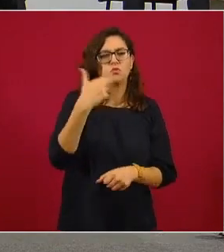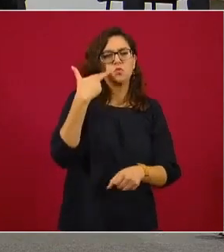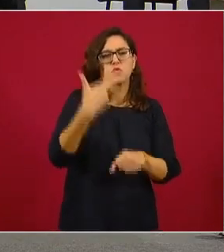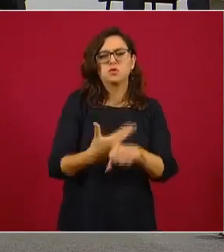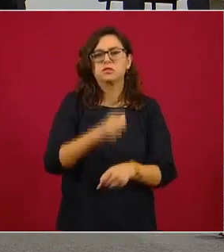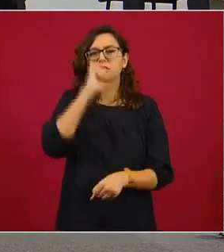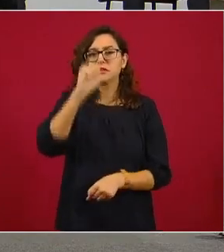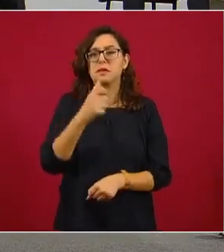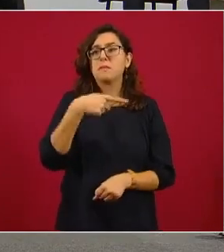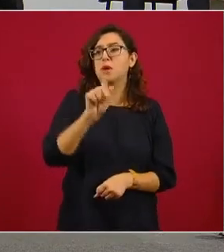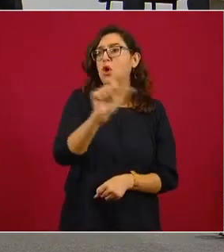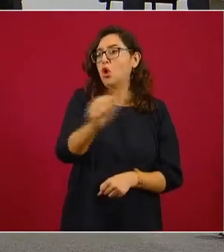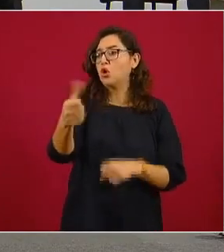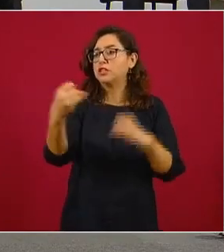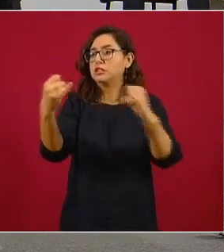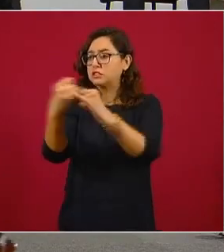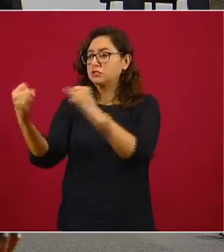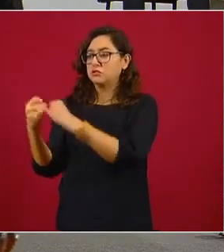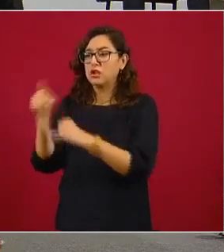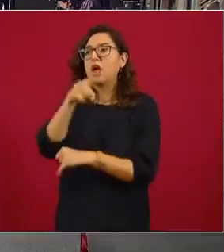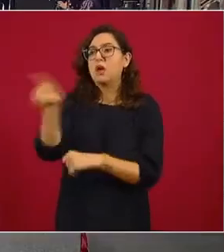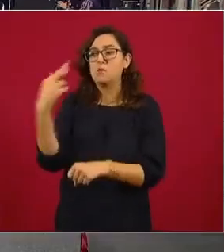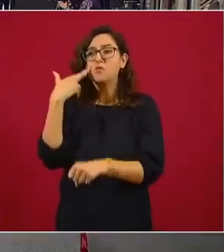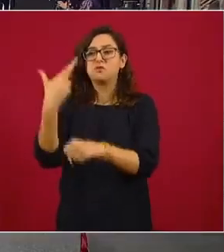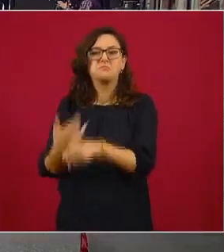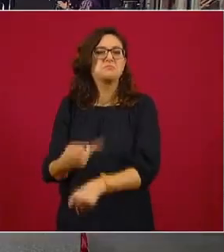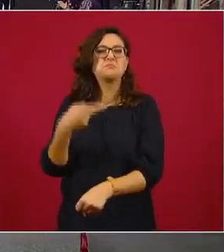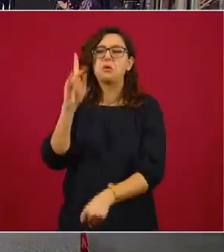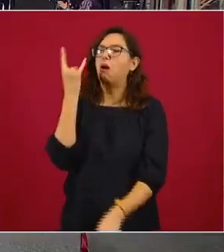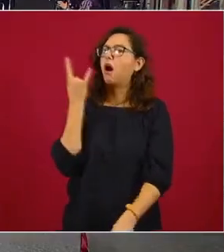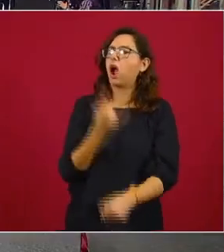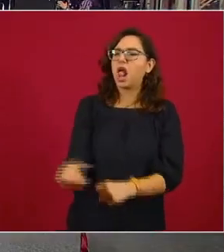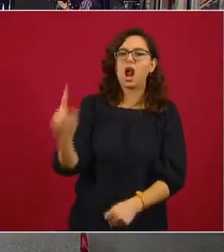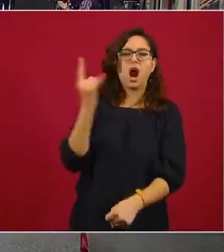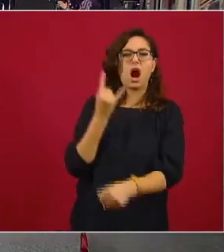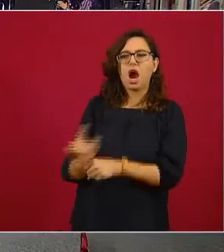pero que han fallado rotundamente, presidente. Sería todo. Sí,